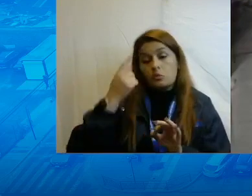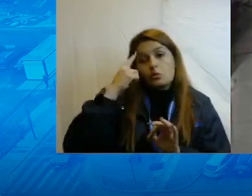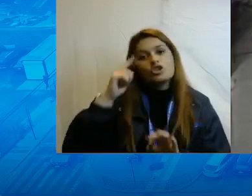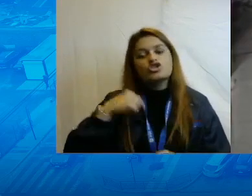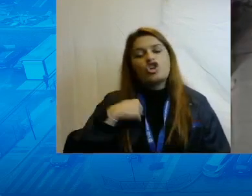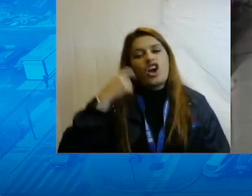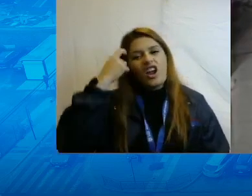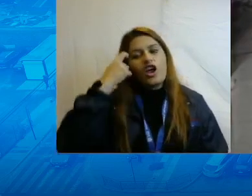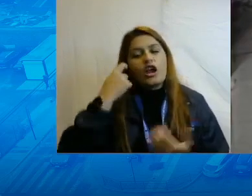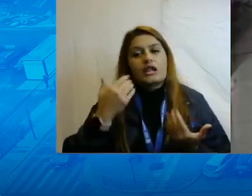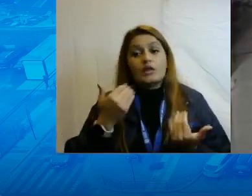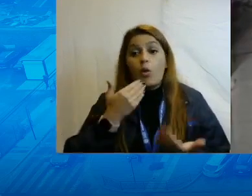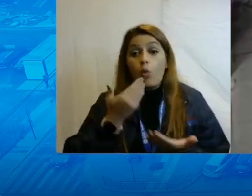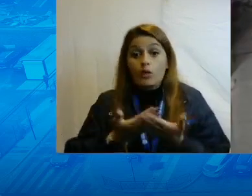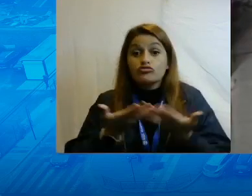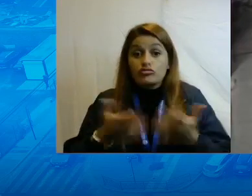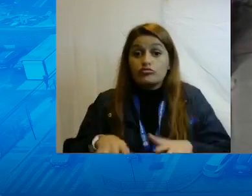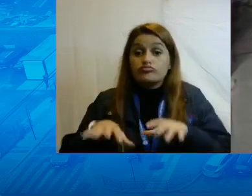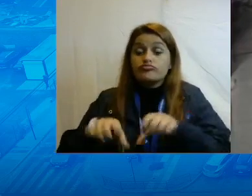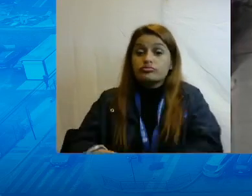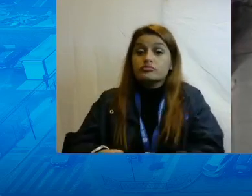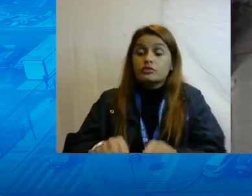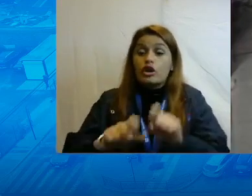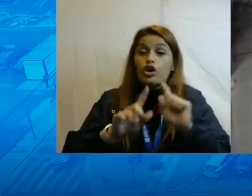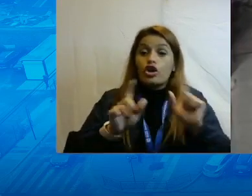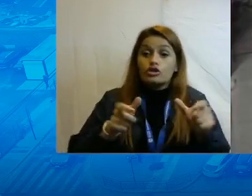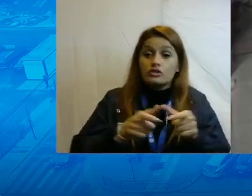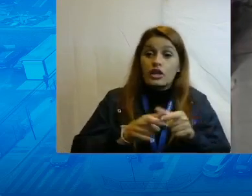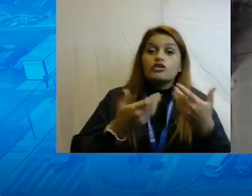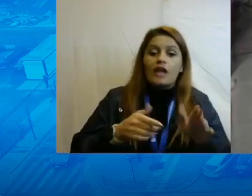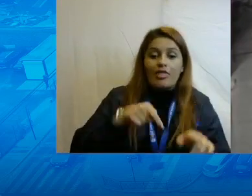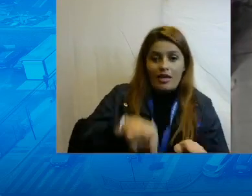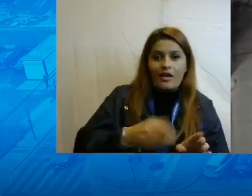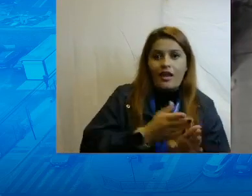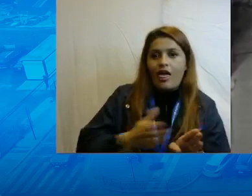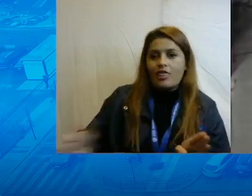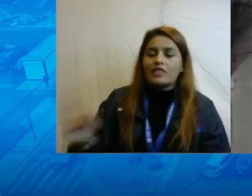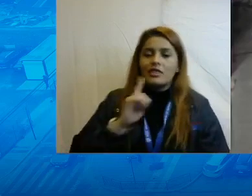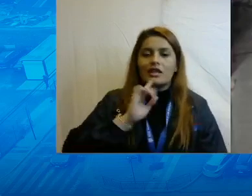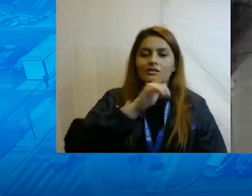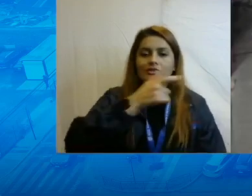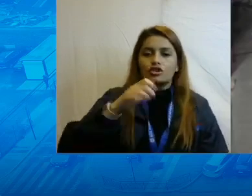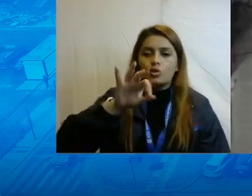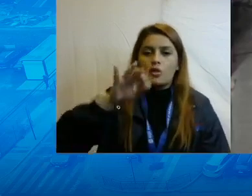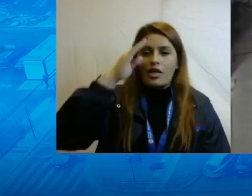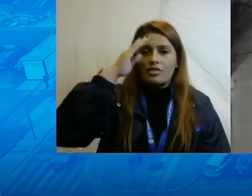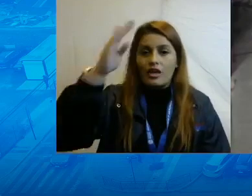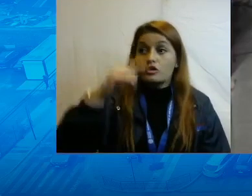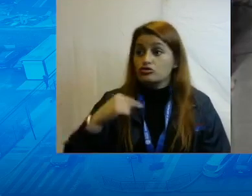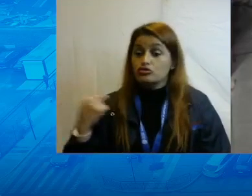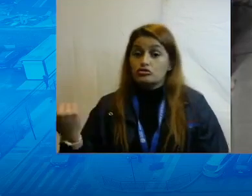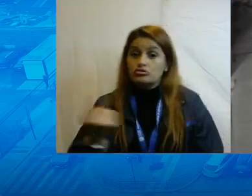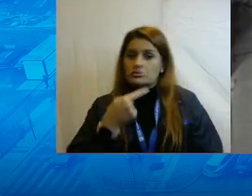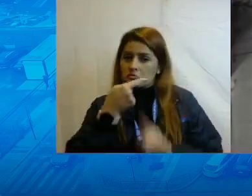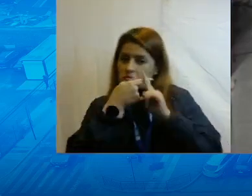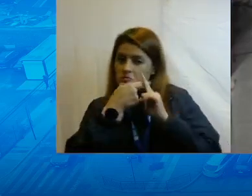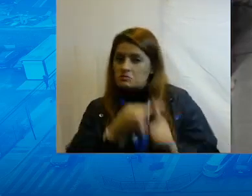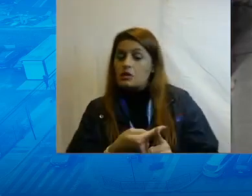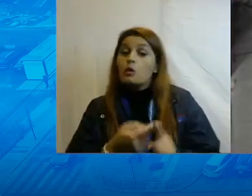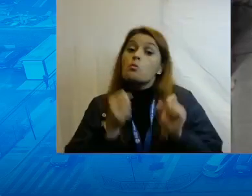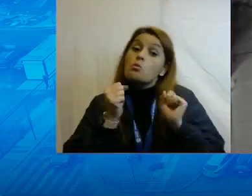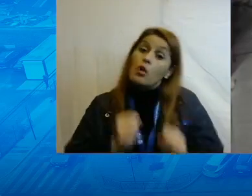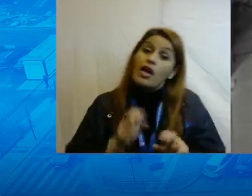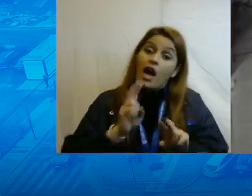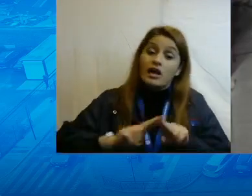se adjudique poder decirnos, Consejo Municipal, tenemos 150 días para la elaboración de esta obra y nosotros conocemos un poco más de esto, a ver si se